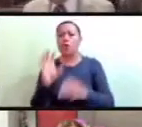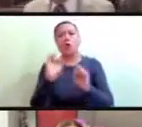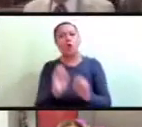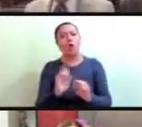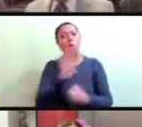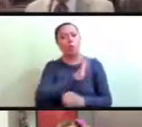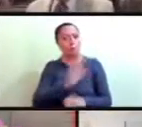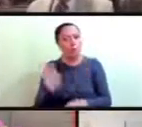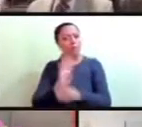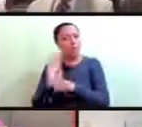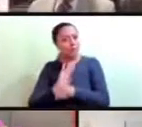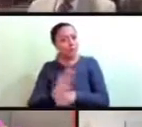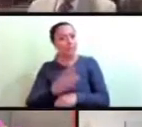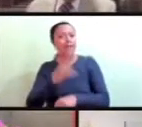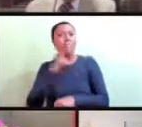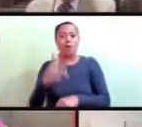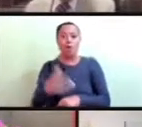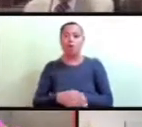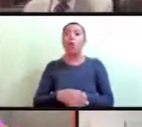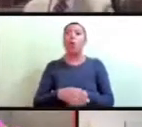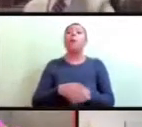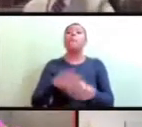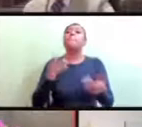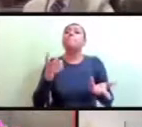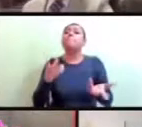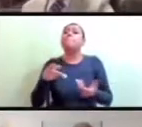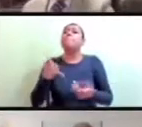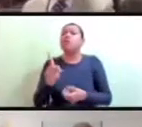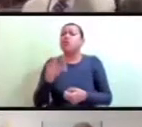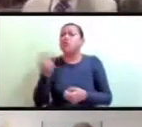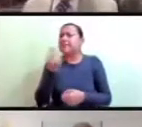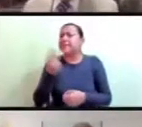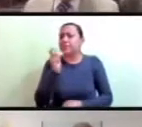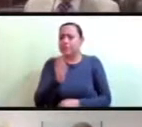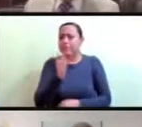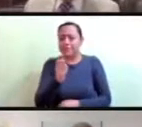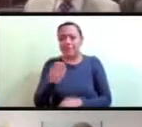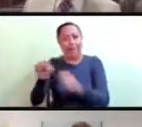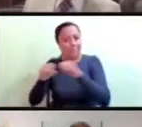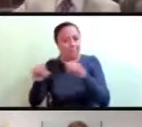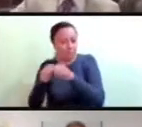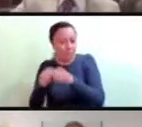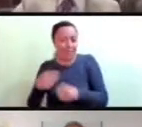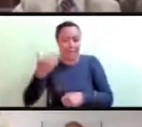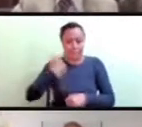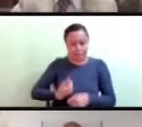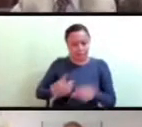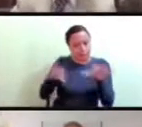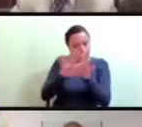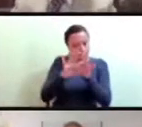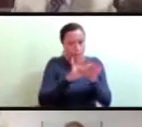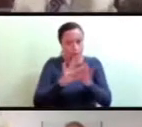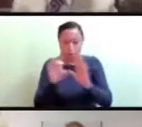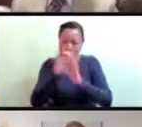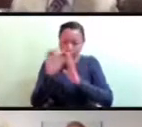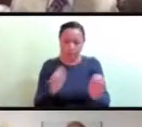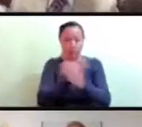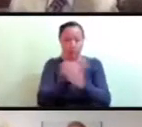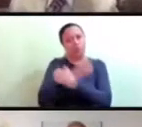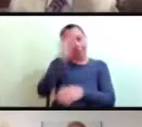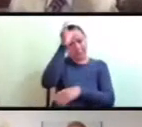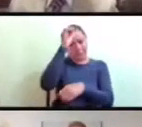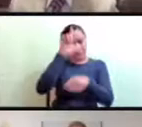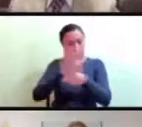nuestras acciones van de la mano con la sociedad. Un ejemplo con el cual la educación y la cultura se